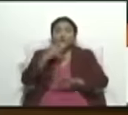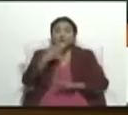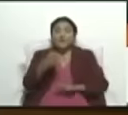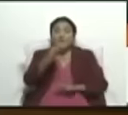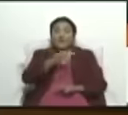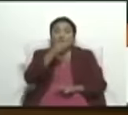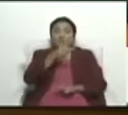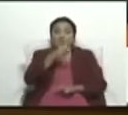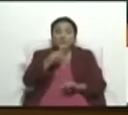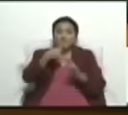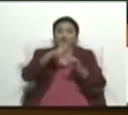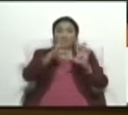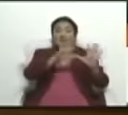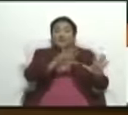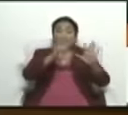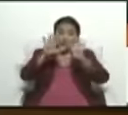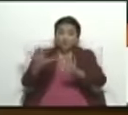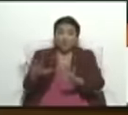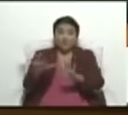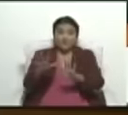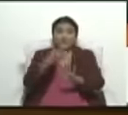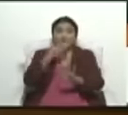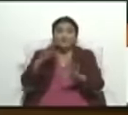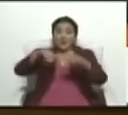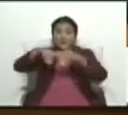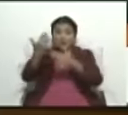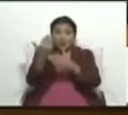y 19 de diciembre en la madrugada